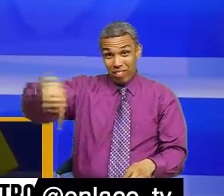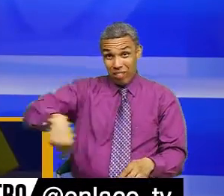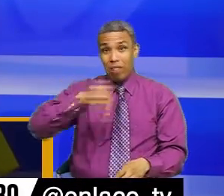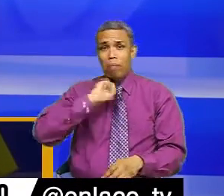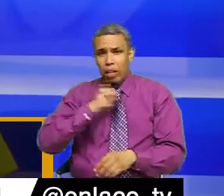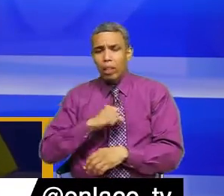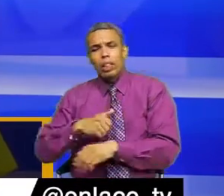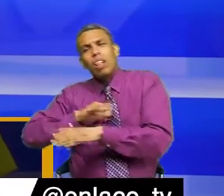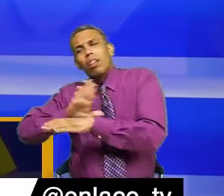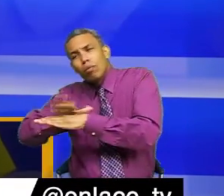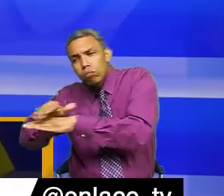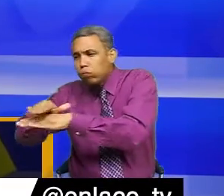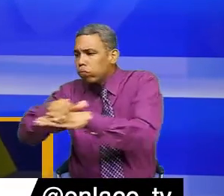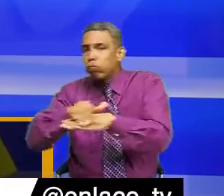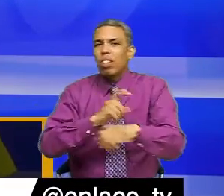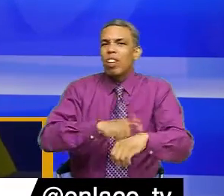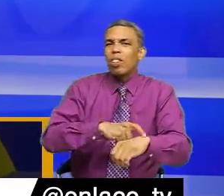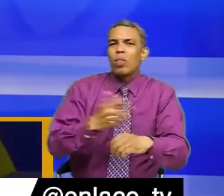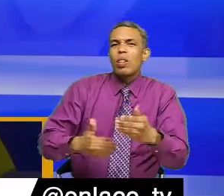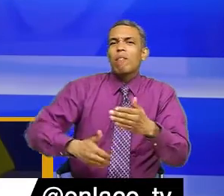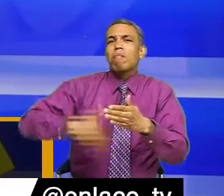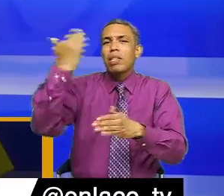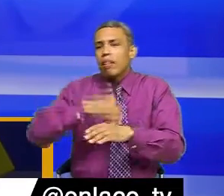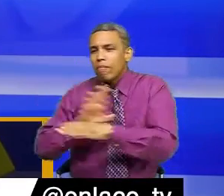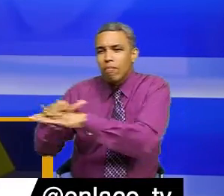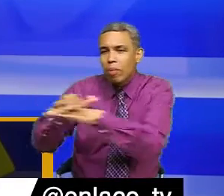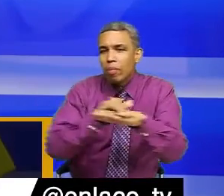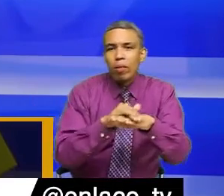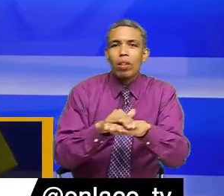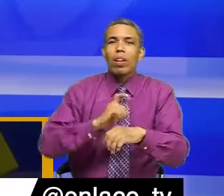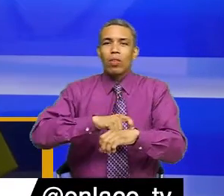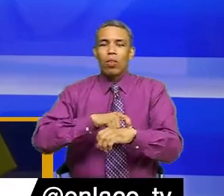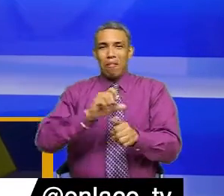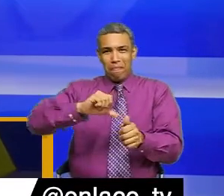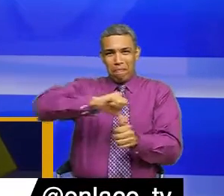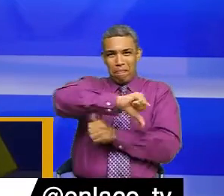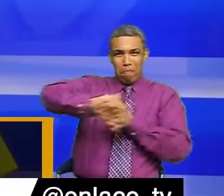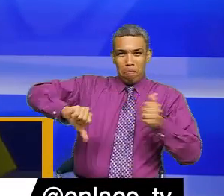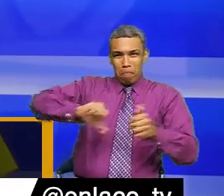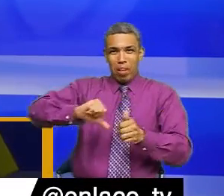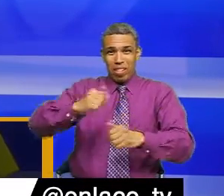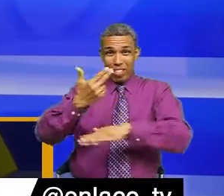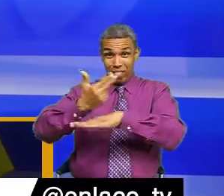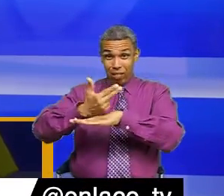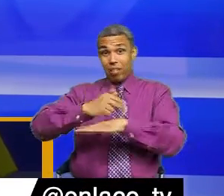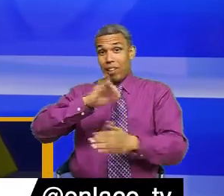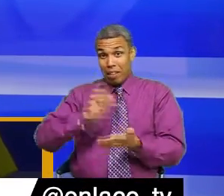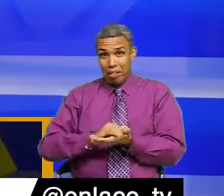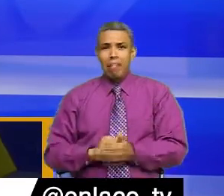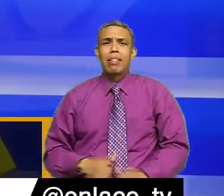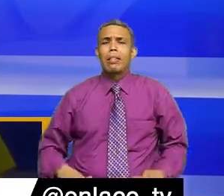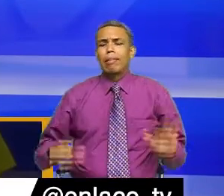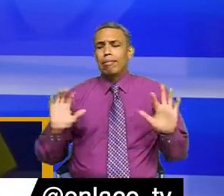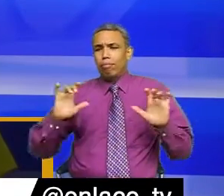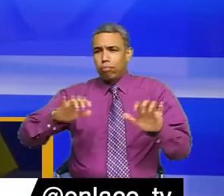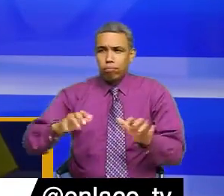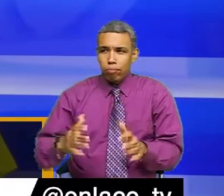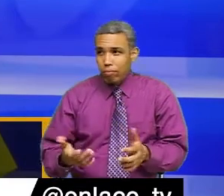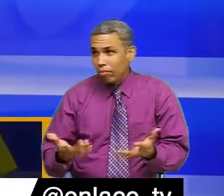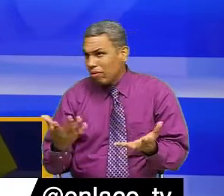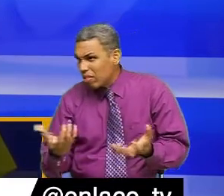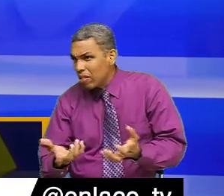estar desde las 7:30 de la mañana en el Parque de la Vida recibiendo todo el reciclaje.